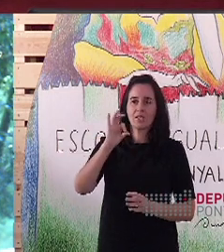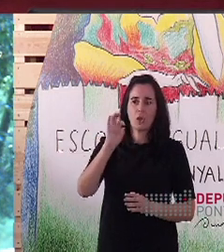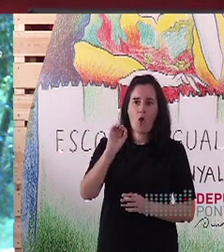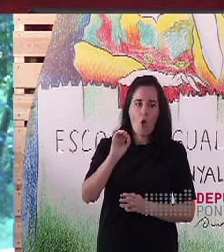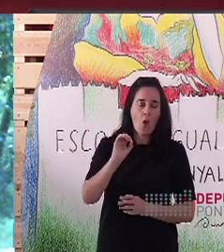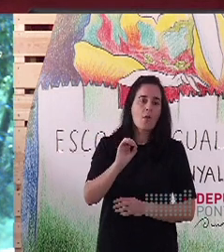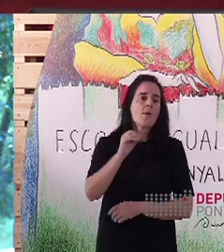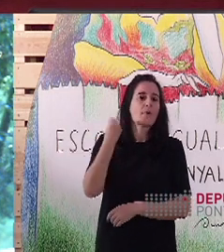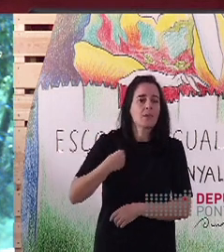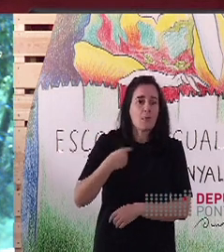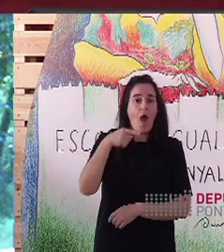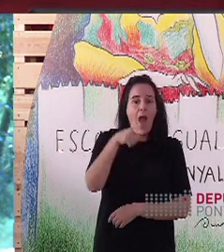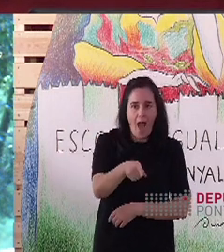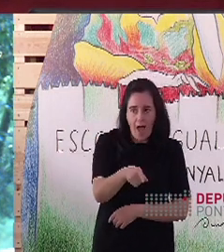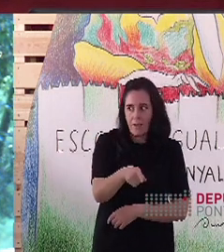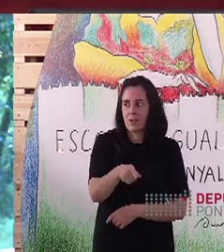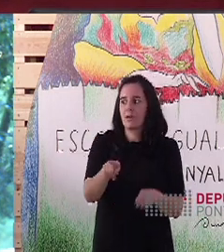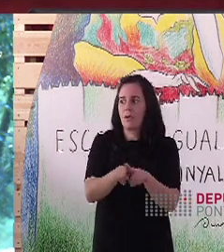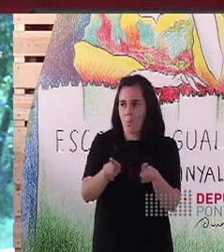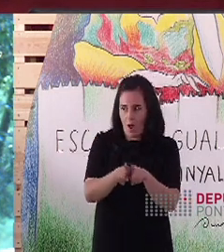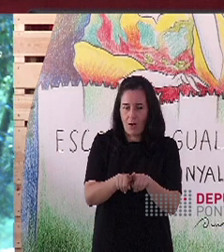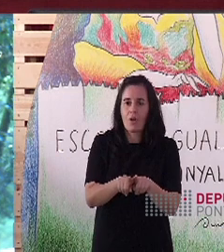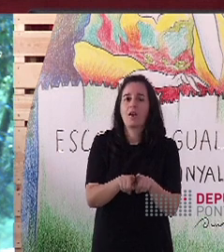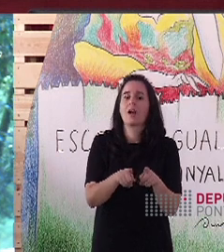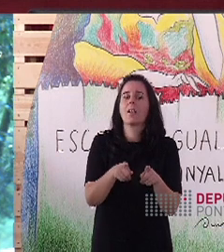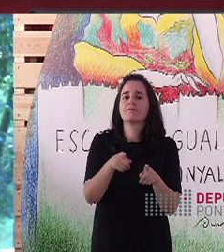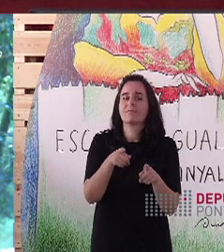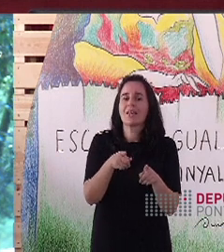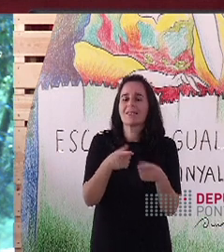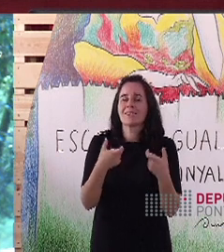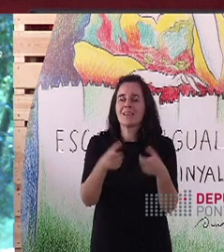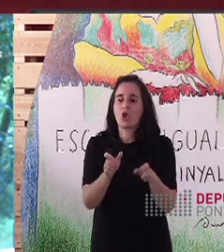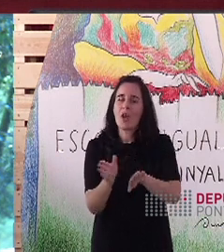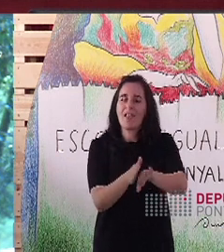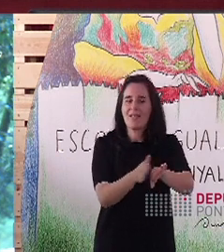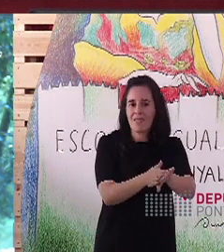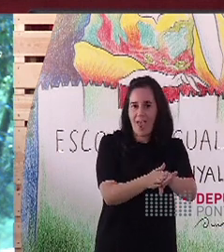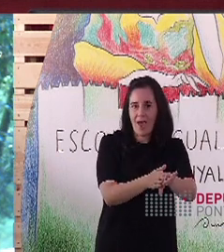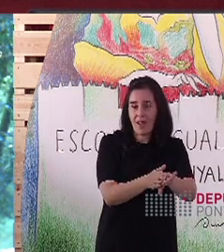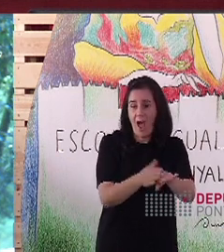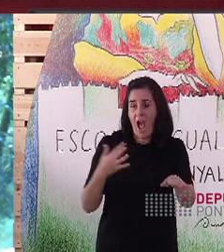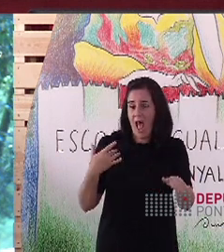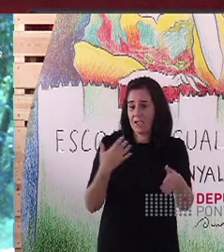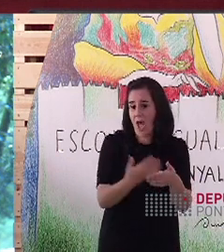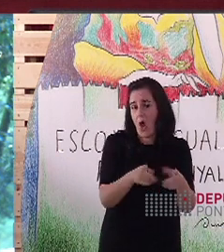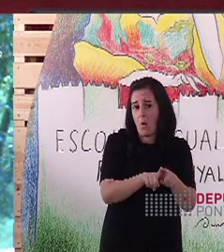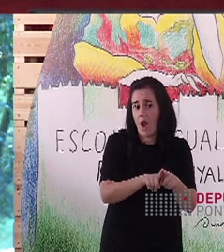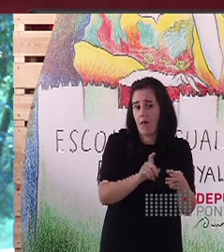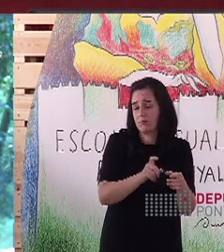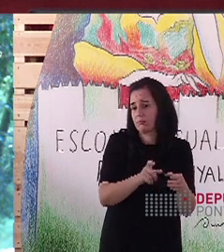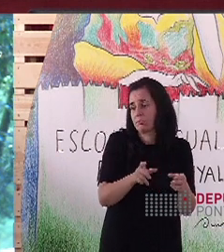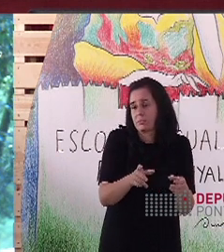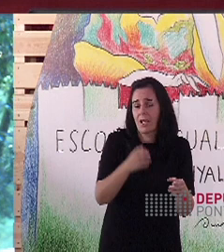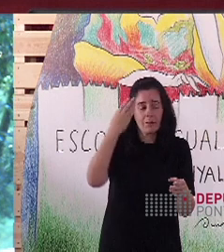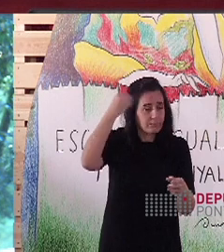sobre sectores de esa nueva izquierda que se había descolgado del imaginario redistributivo y se había